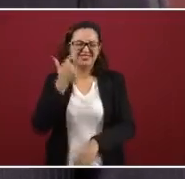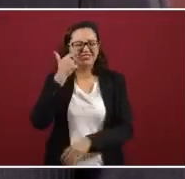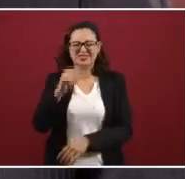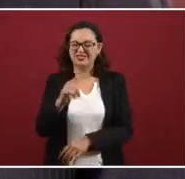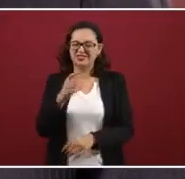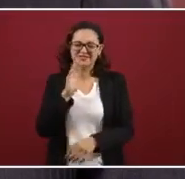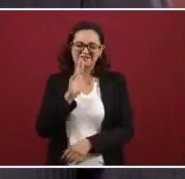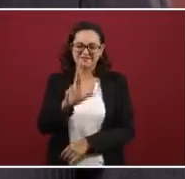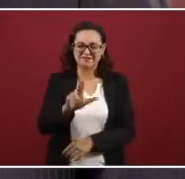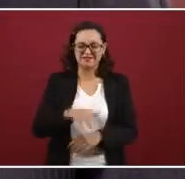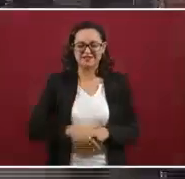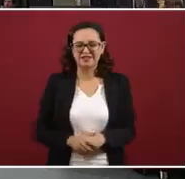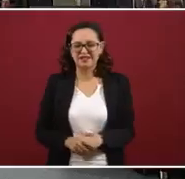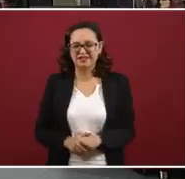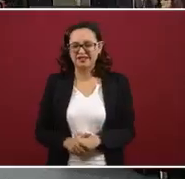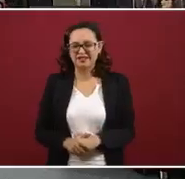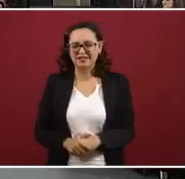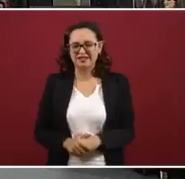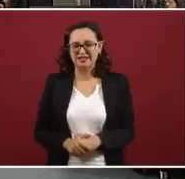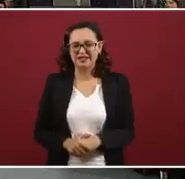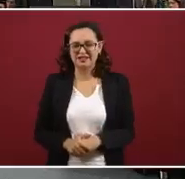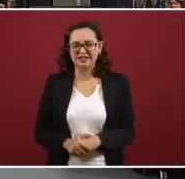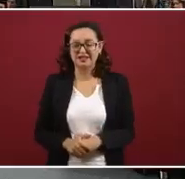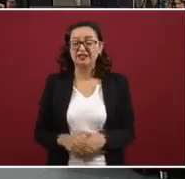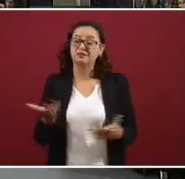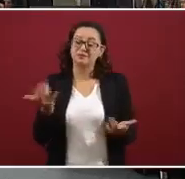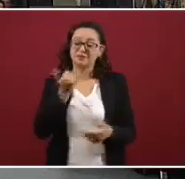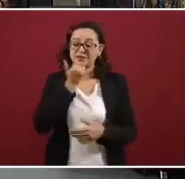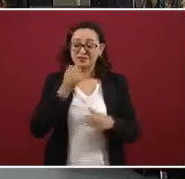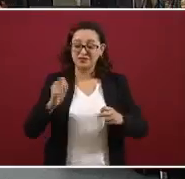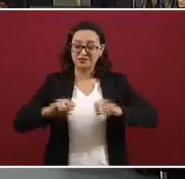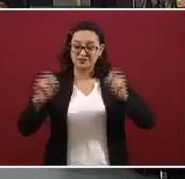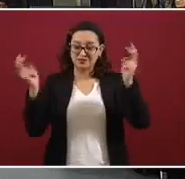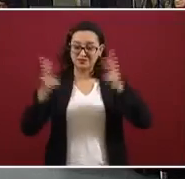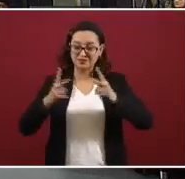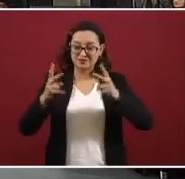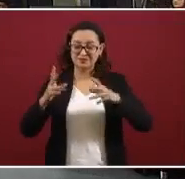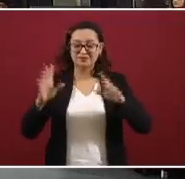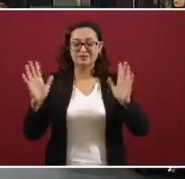muchas gracias, presidente. Bueno, nos vemos porque ya.